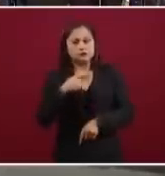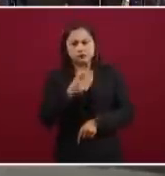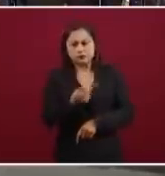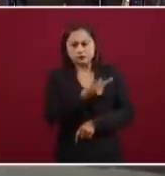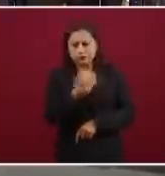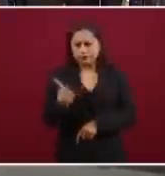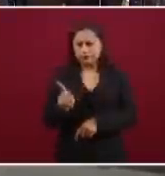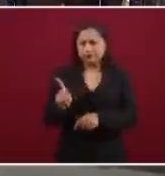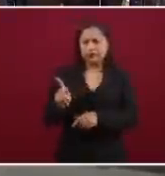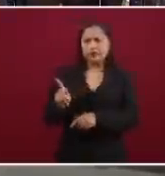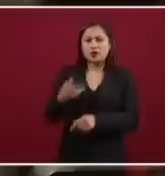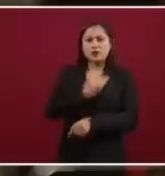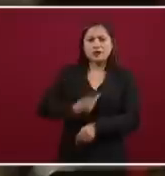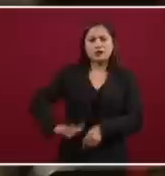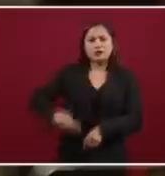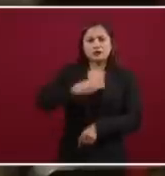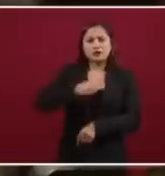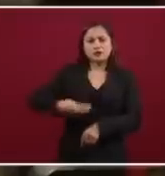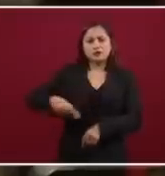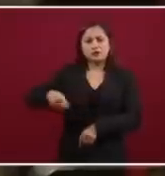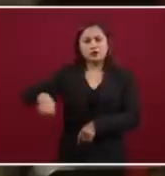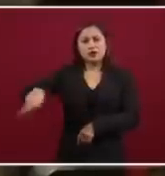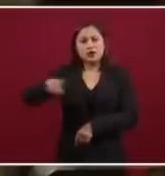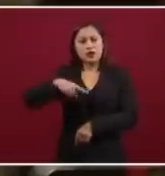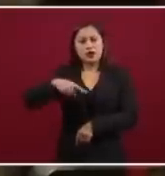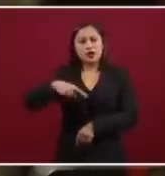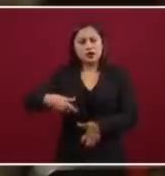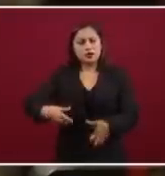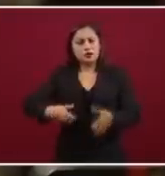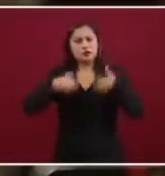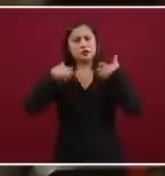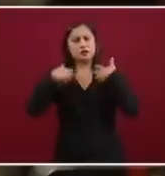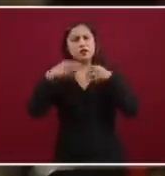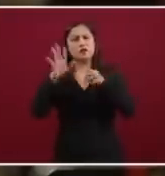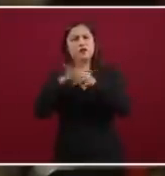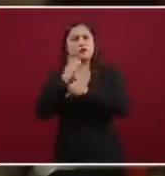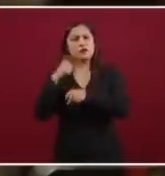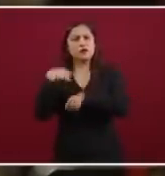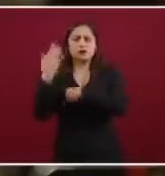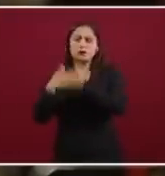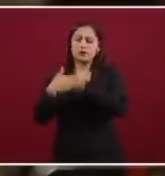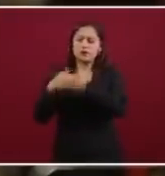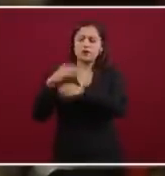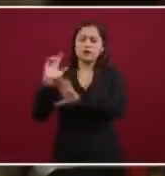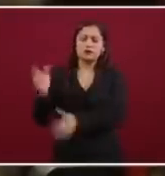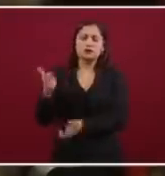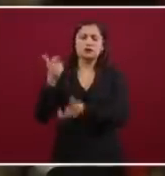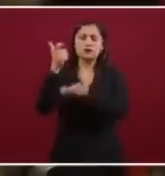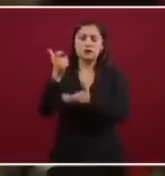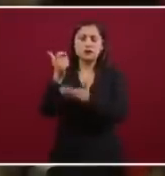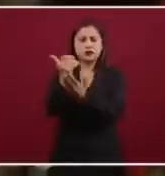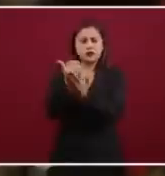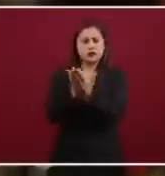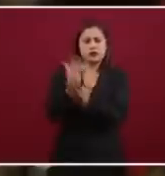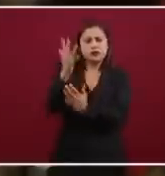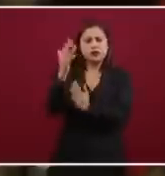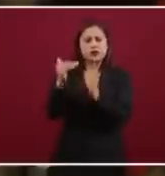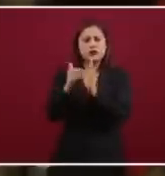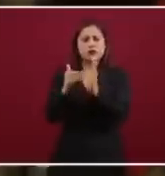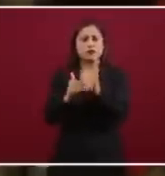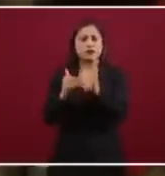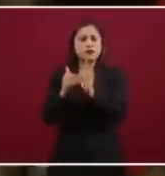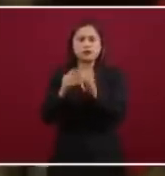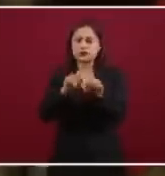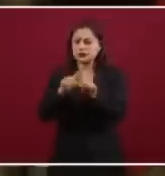quejando es que se les recortó prácticamente, o que en el proyecto se les contempla recortar prácticamente 5,000 millones de pesos de diversos